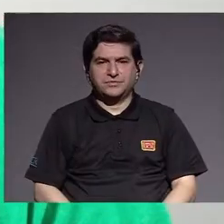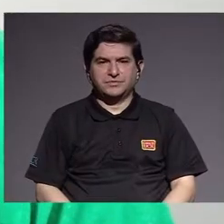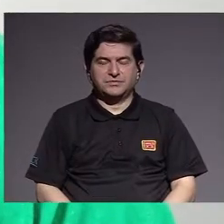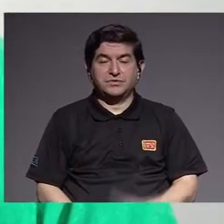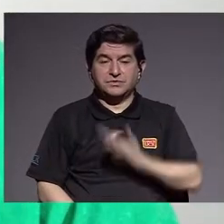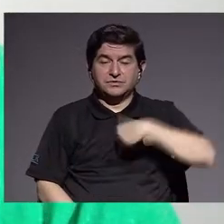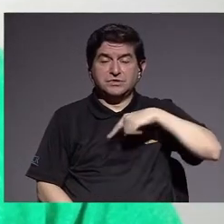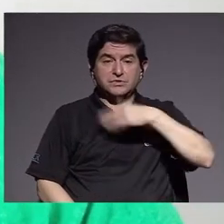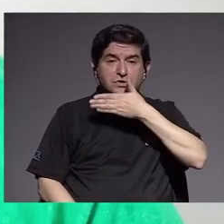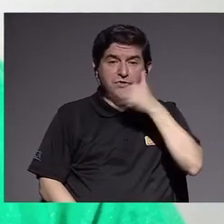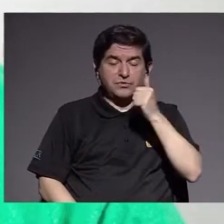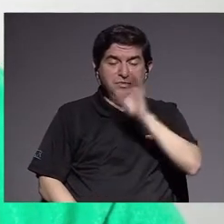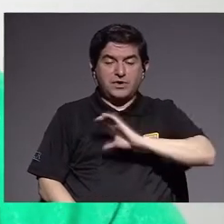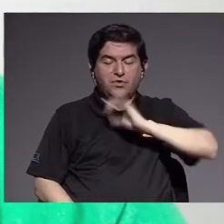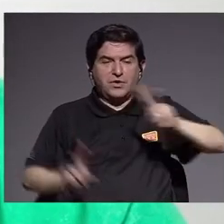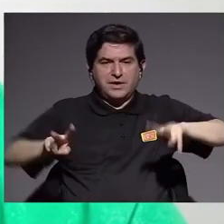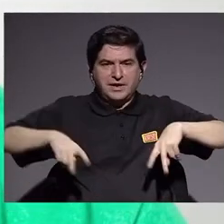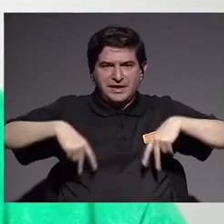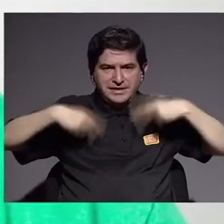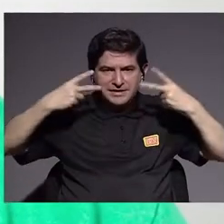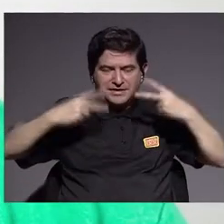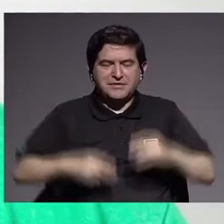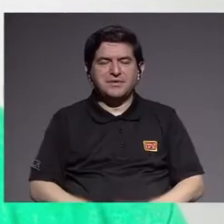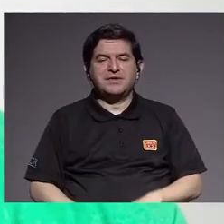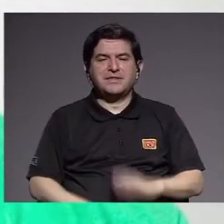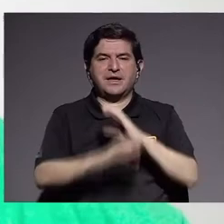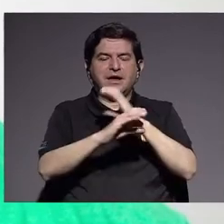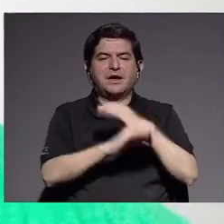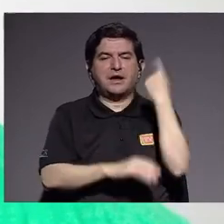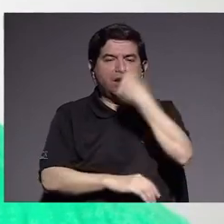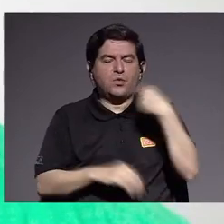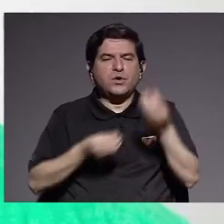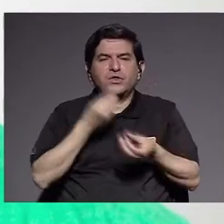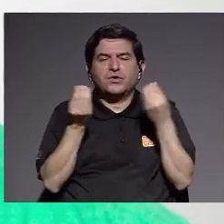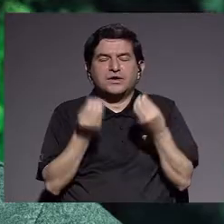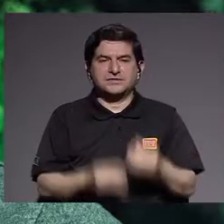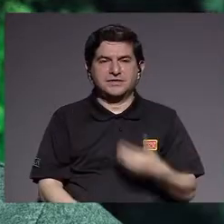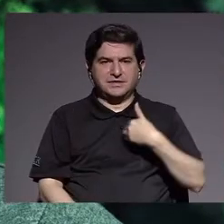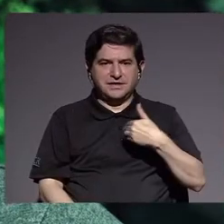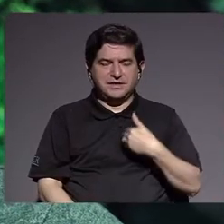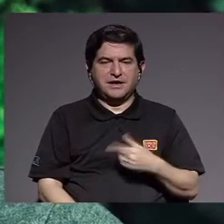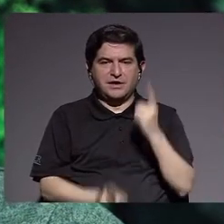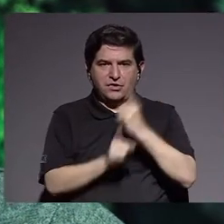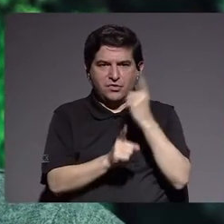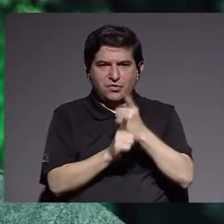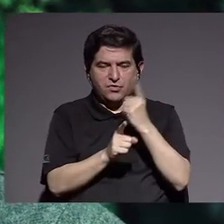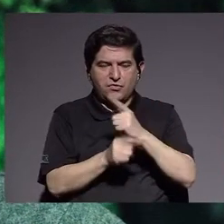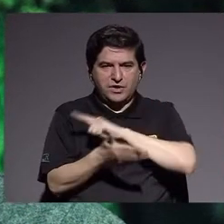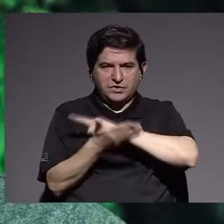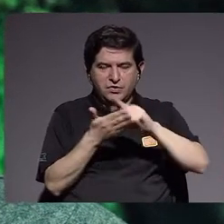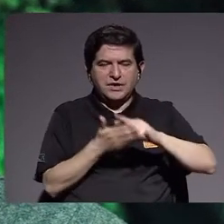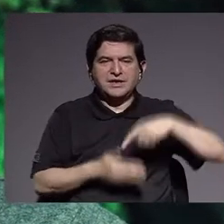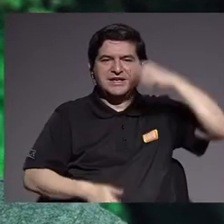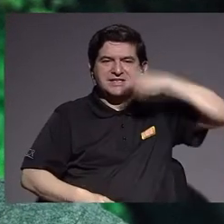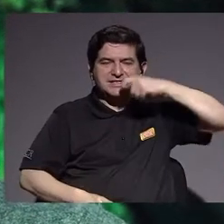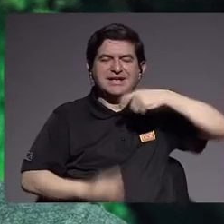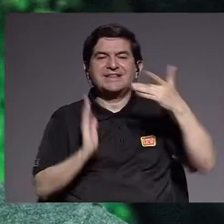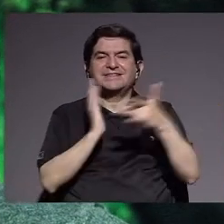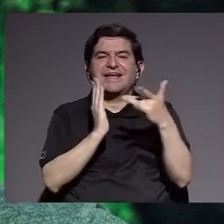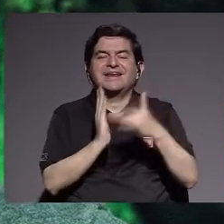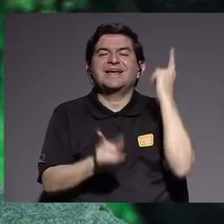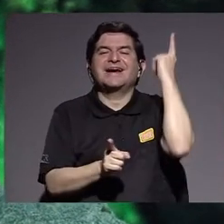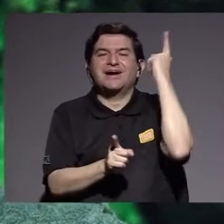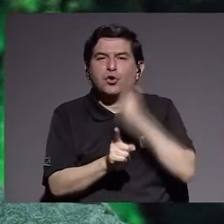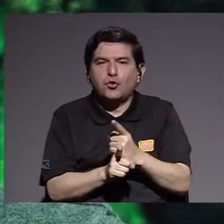y qué podemos hacer para mejorar nuestra calidad ahora que podemos tener un adecuado lavado de dientes